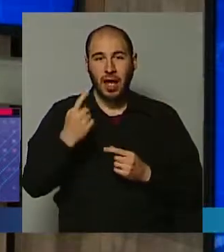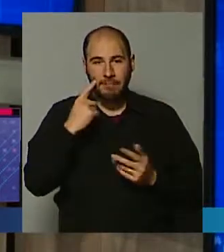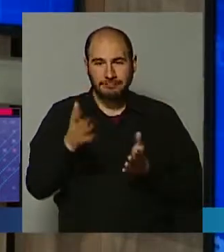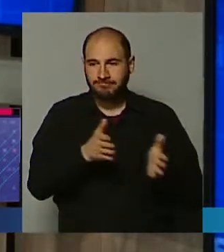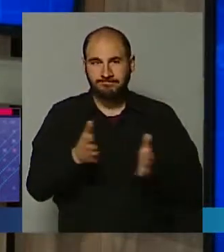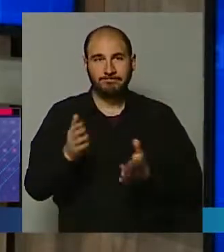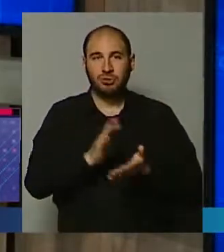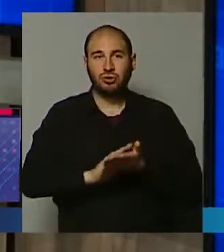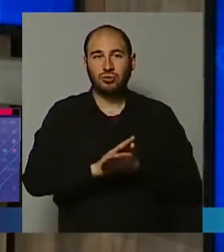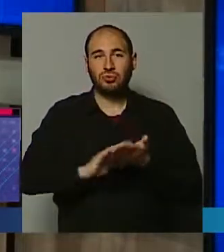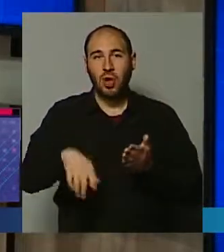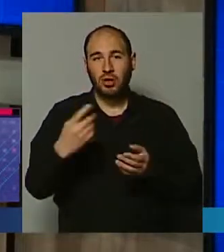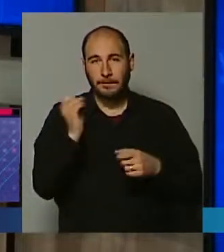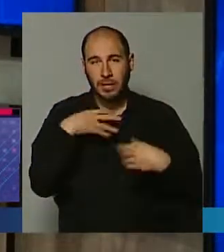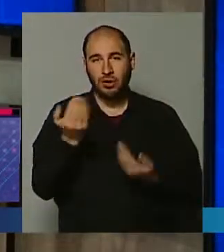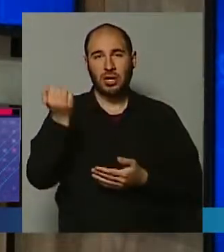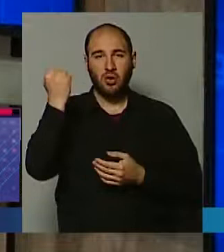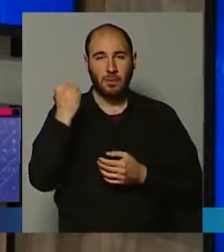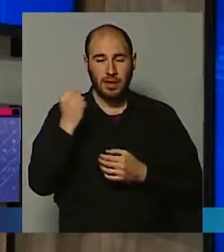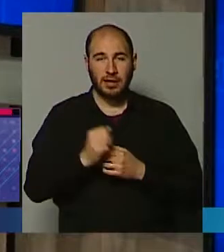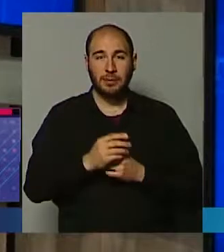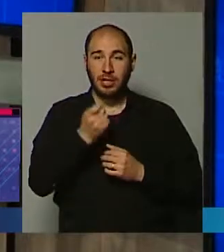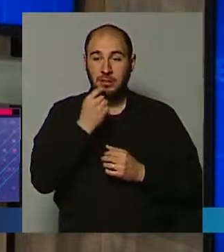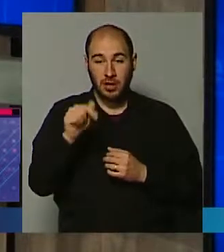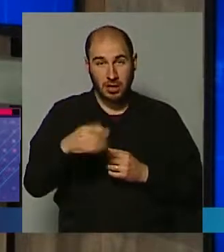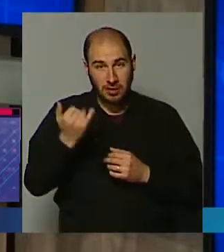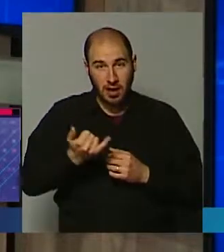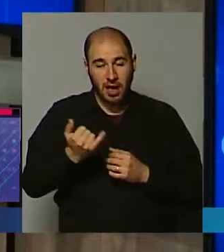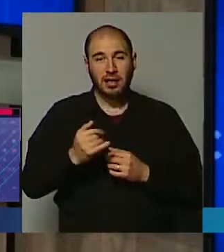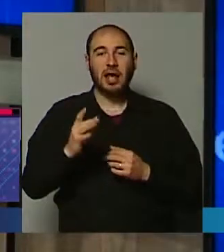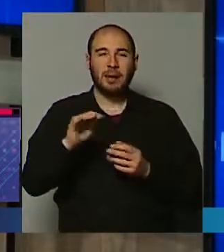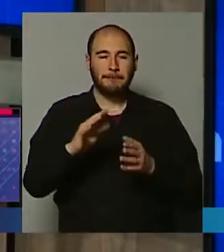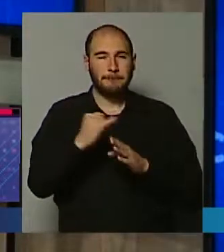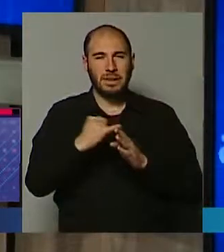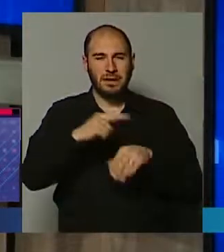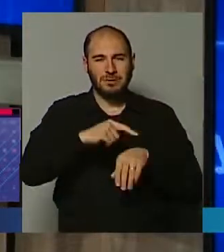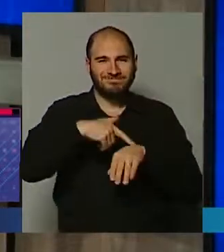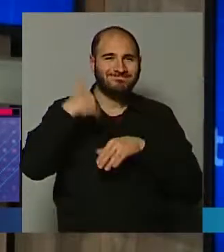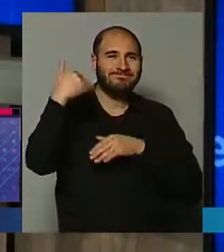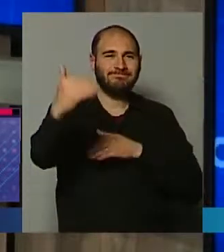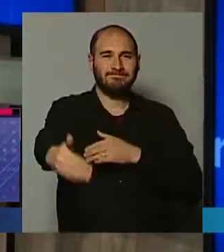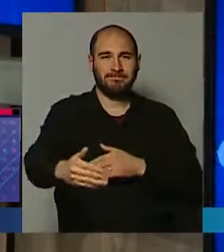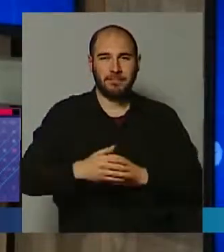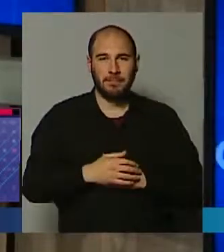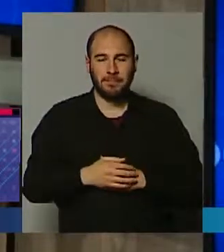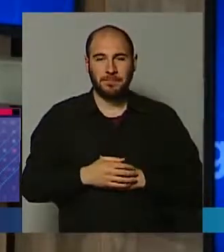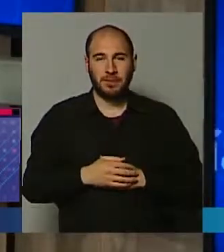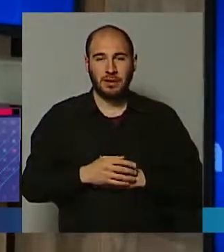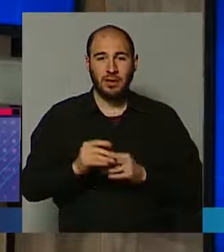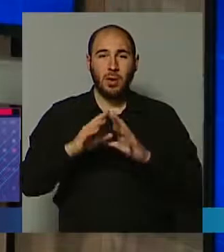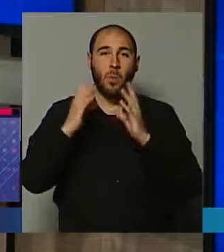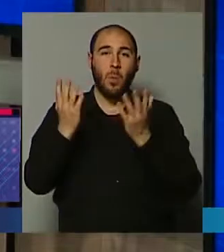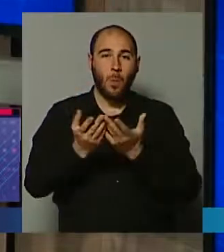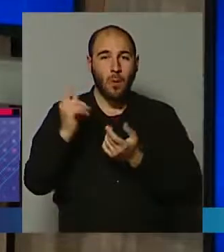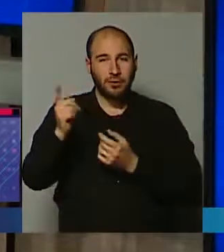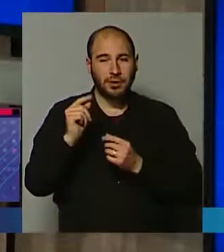canales alternativos para mejorar nuestra economía y si eso ocurre será ya a mediano y largo plazo. Considera que el mundo va a tener